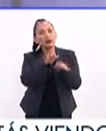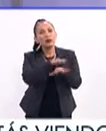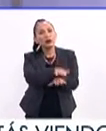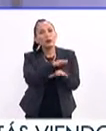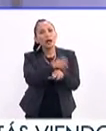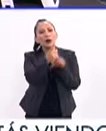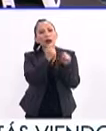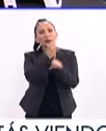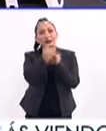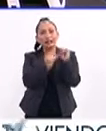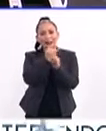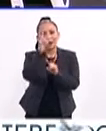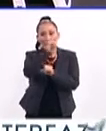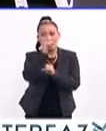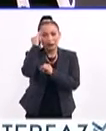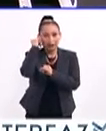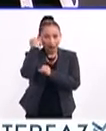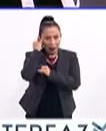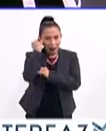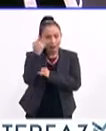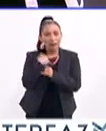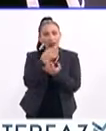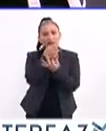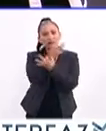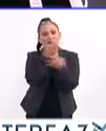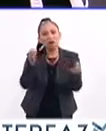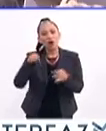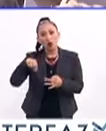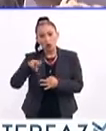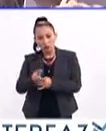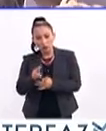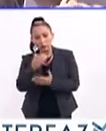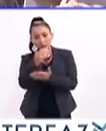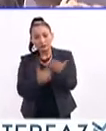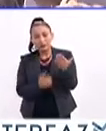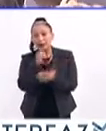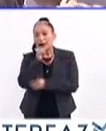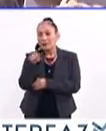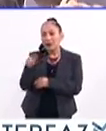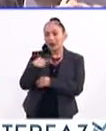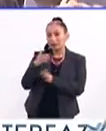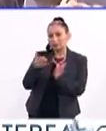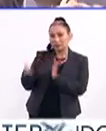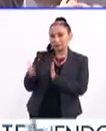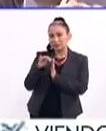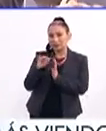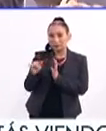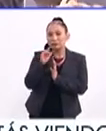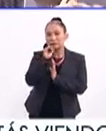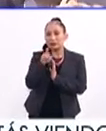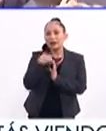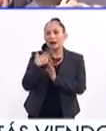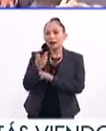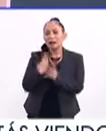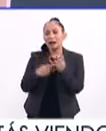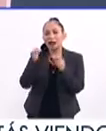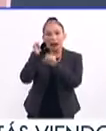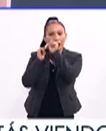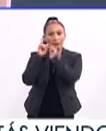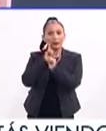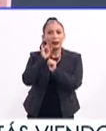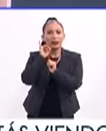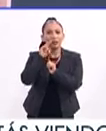sobre este Año Internacional de las Lenguas Indígenas que declaró la ONU. Y también del lado izquierdo se encuentra con nosotros la